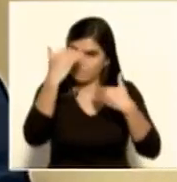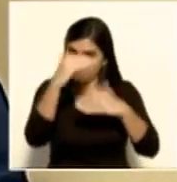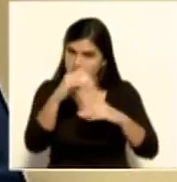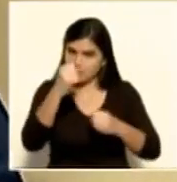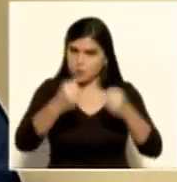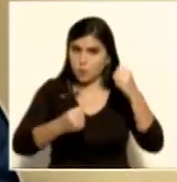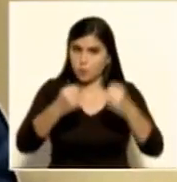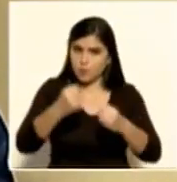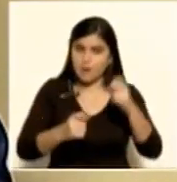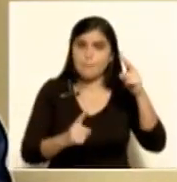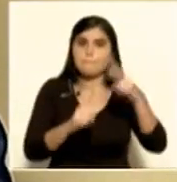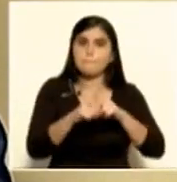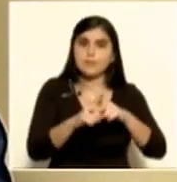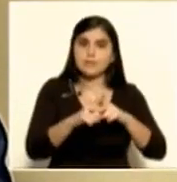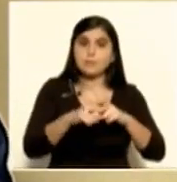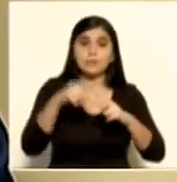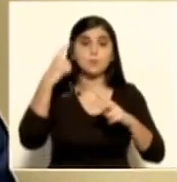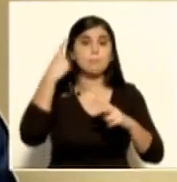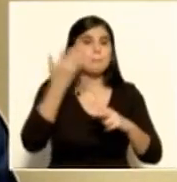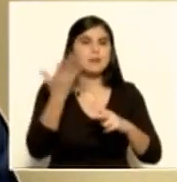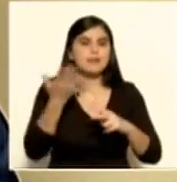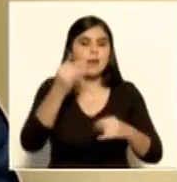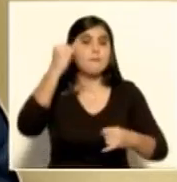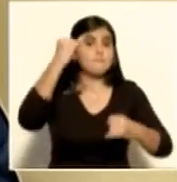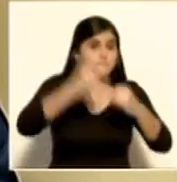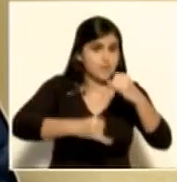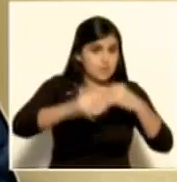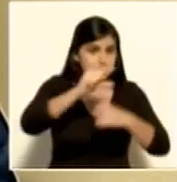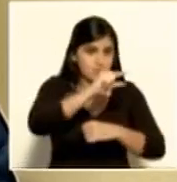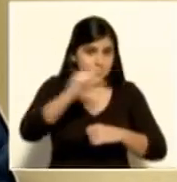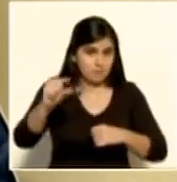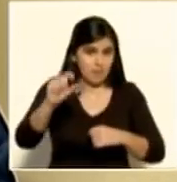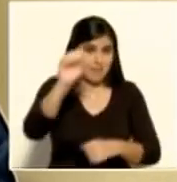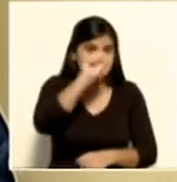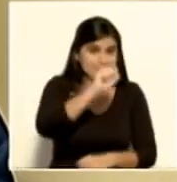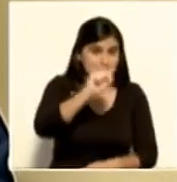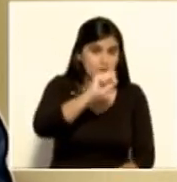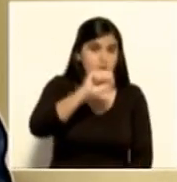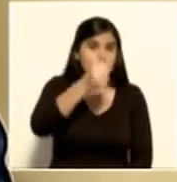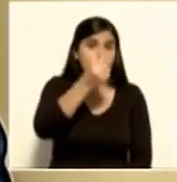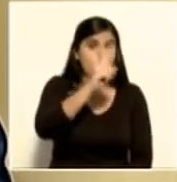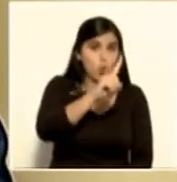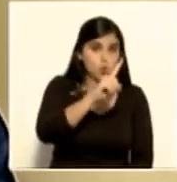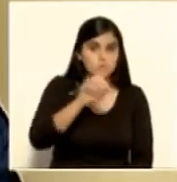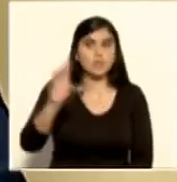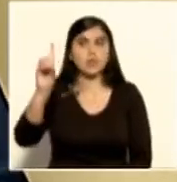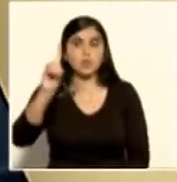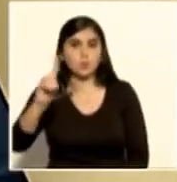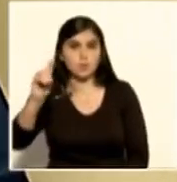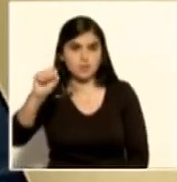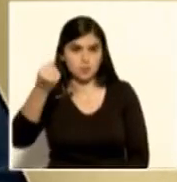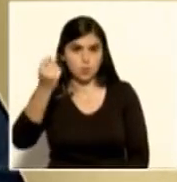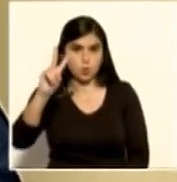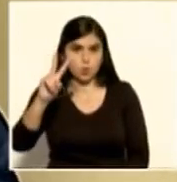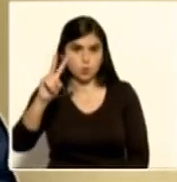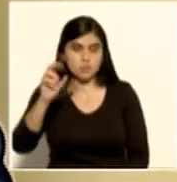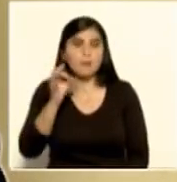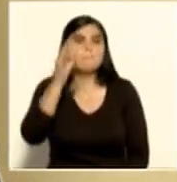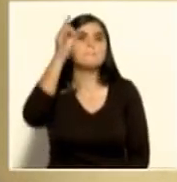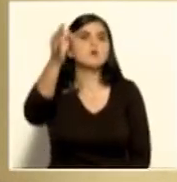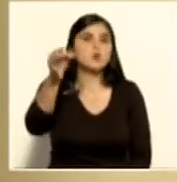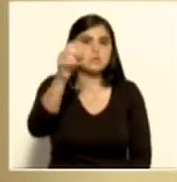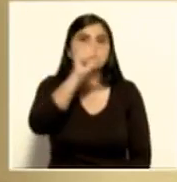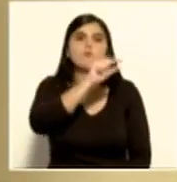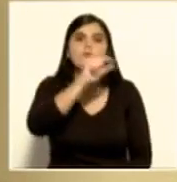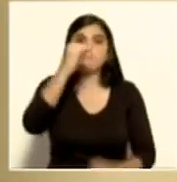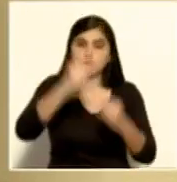que aplicaremos para los fines de semana, sábado 11, domingo 12 y el siguiente fin de